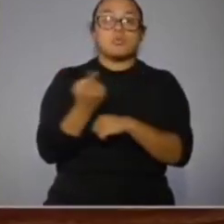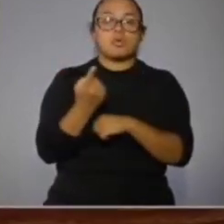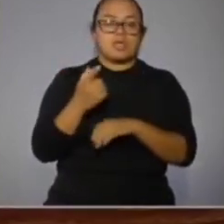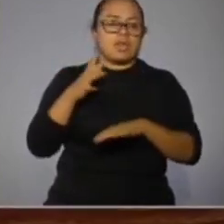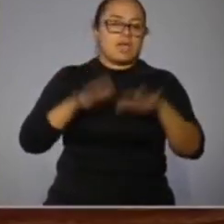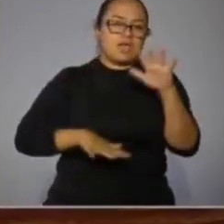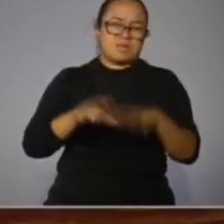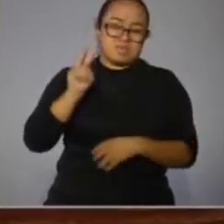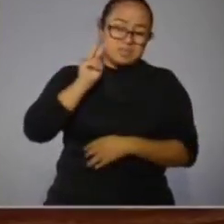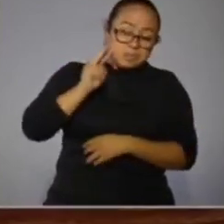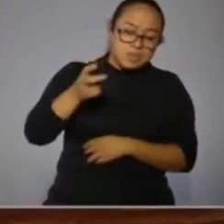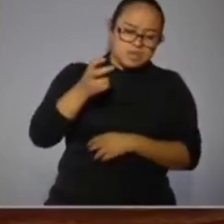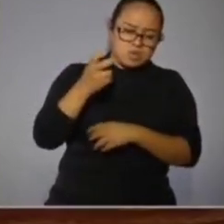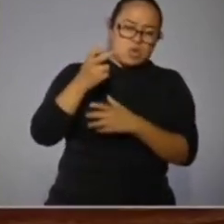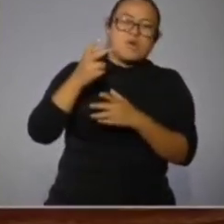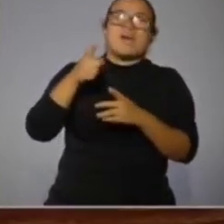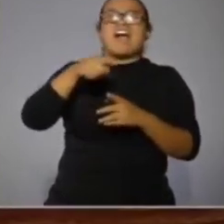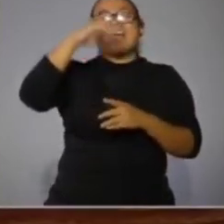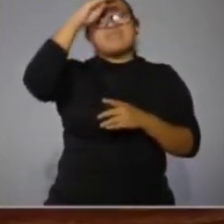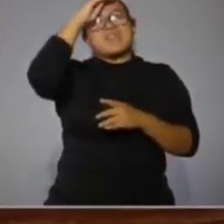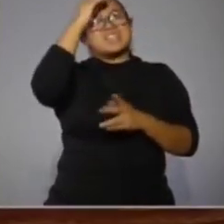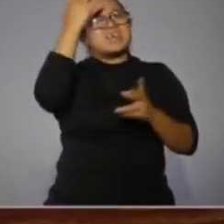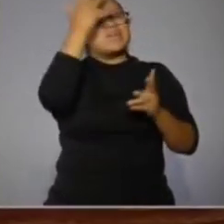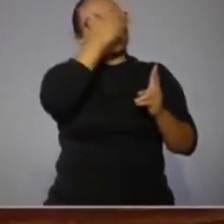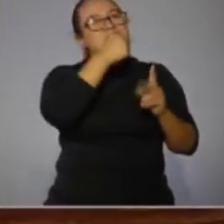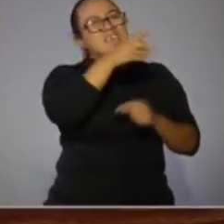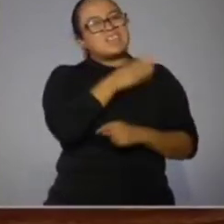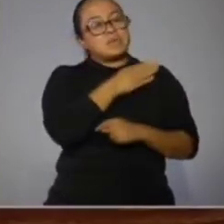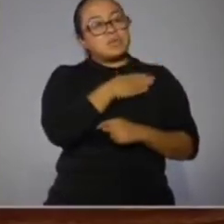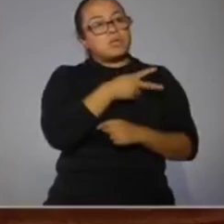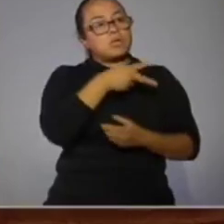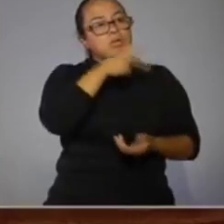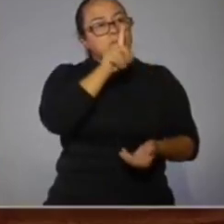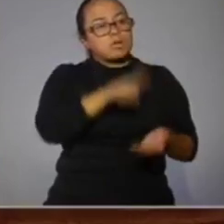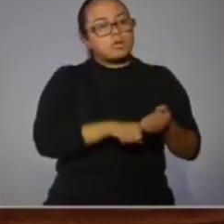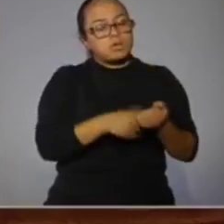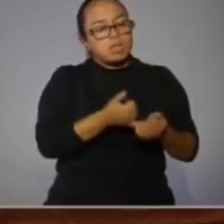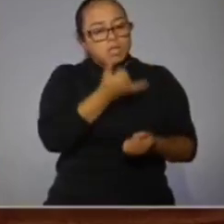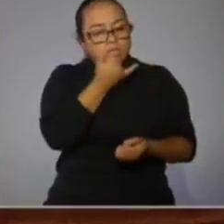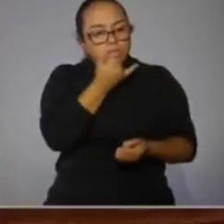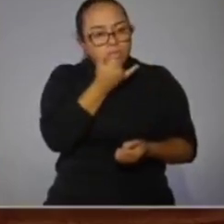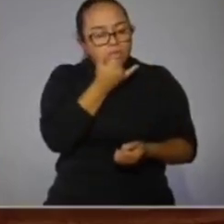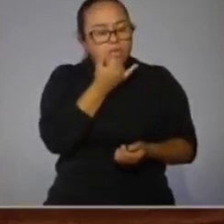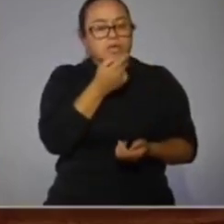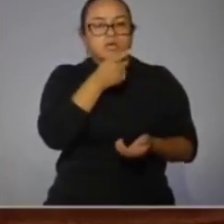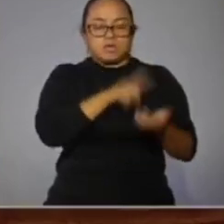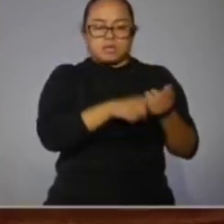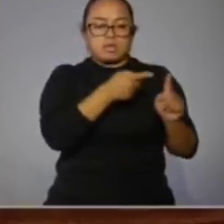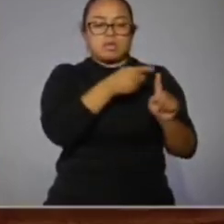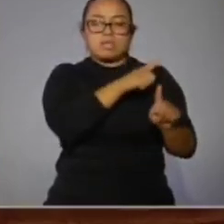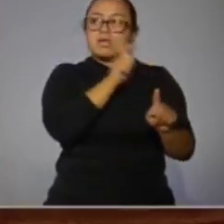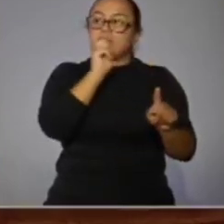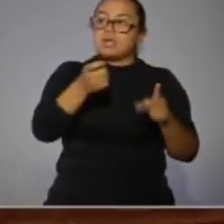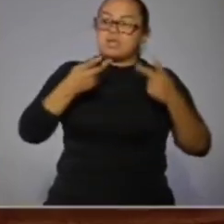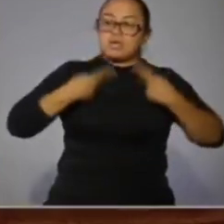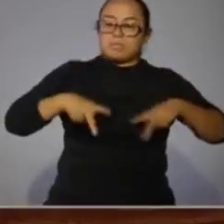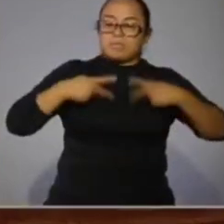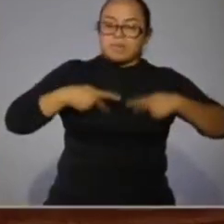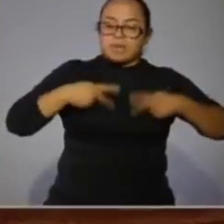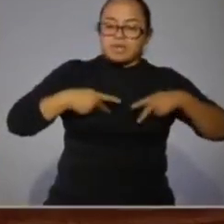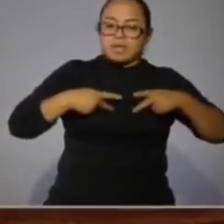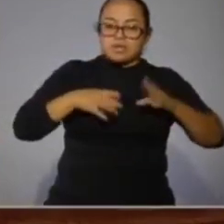muchas veces la violencia, como cuento de hadas y por eso creemos que no está pasando nada. ¿Qué hay atrás de esta personalidad,